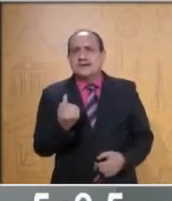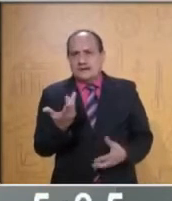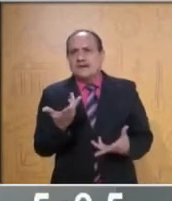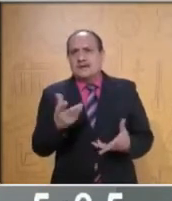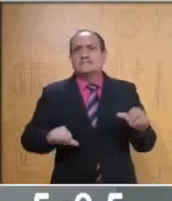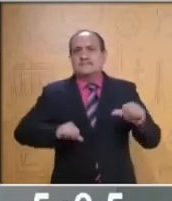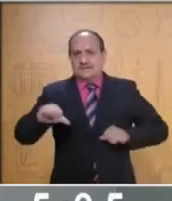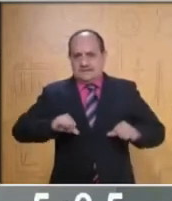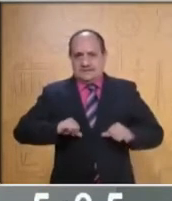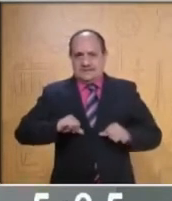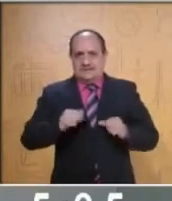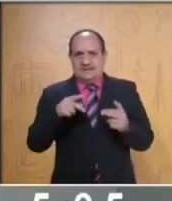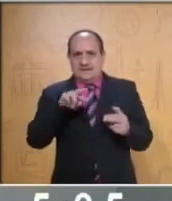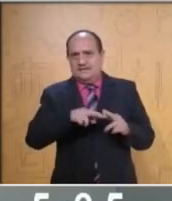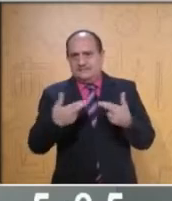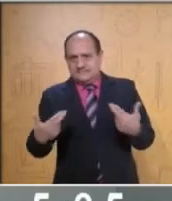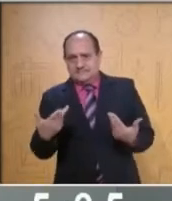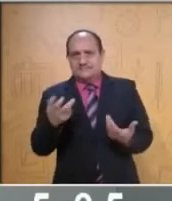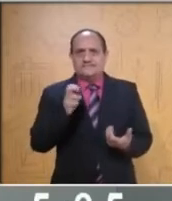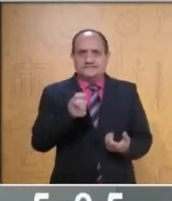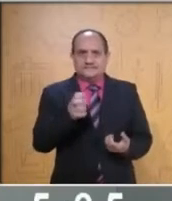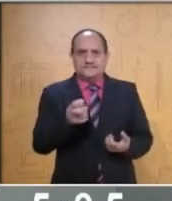trabajar a través de